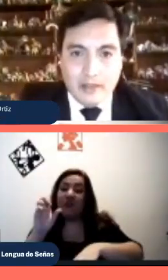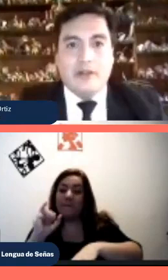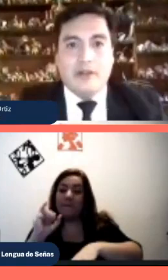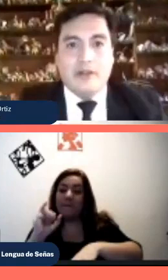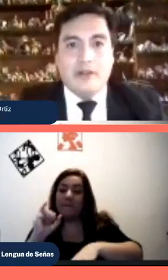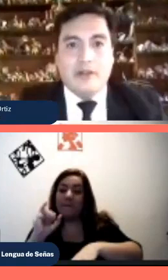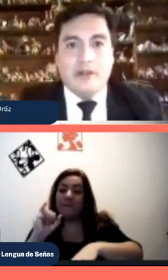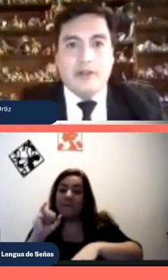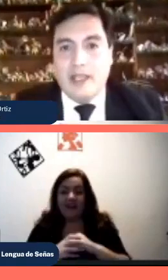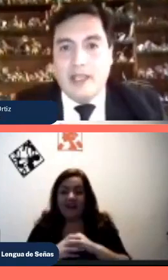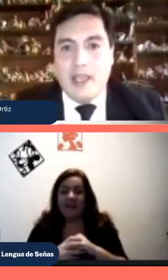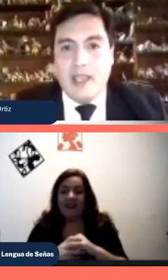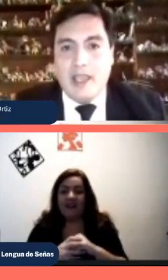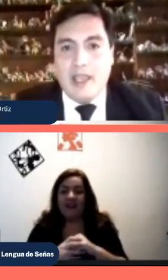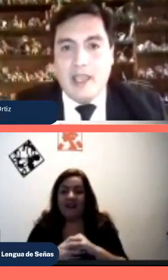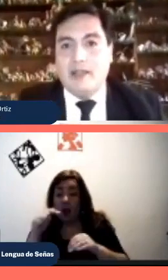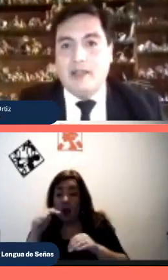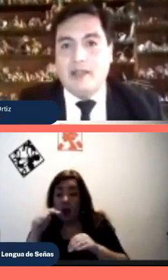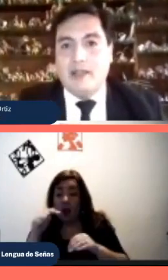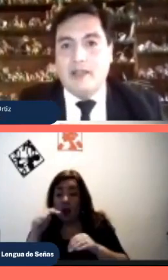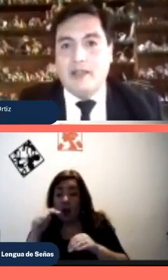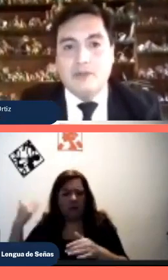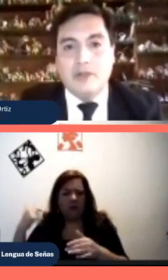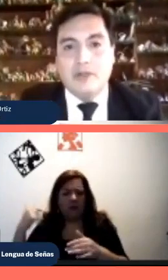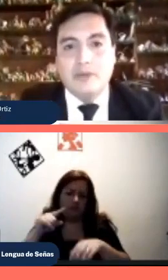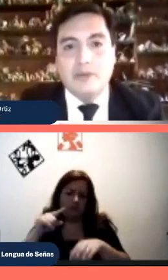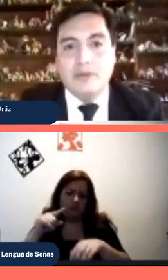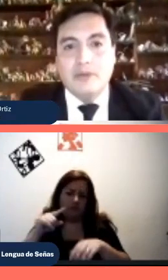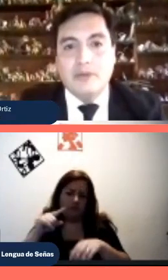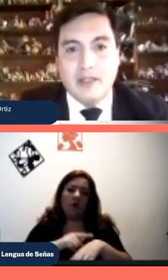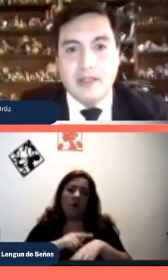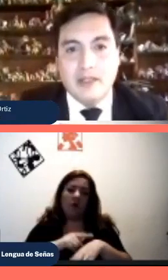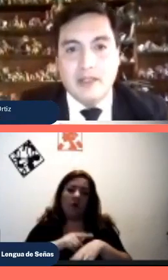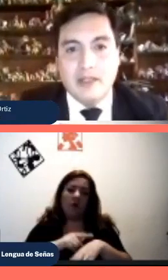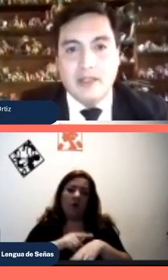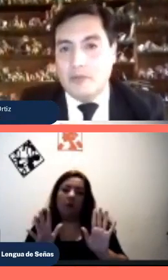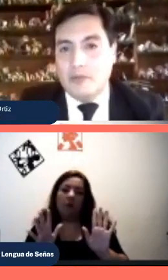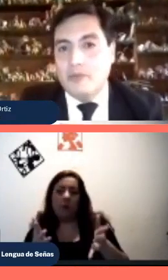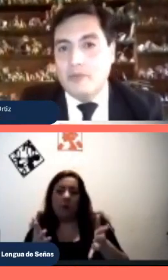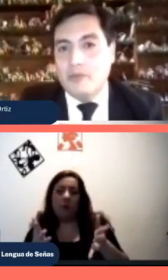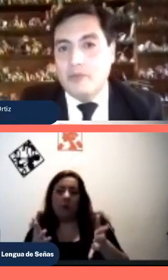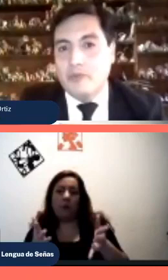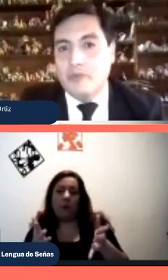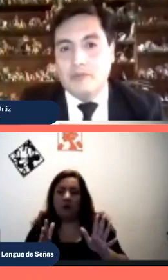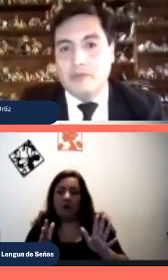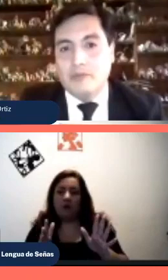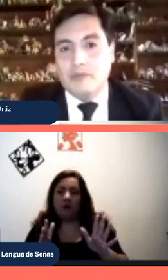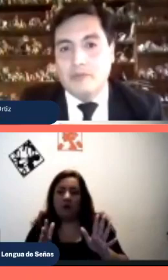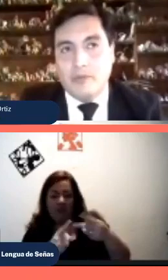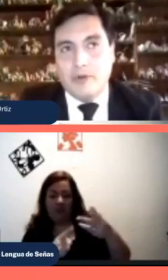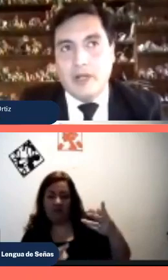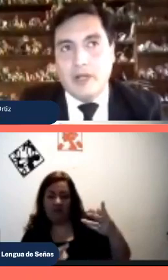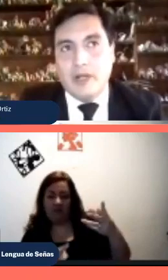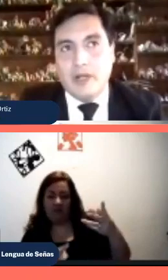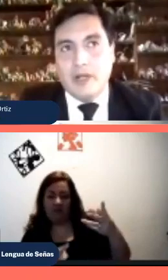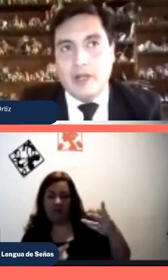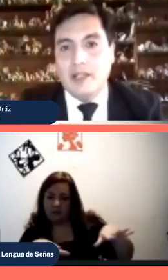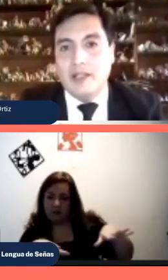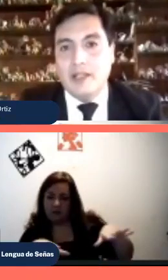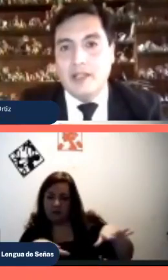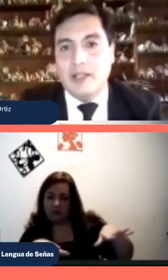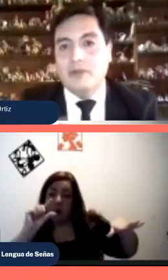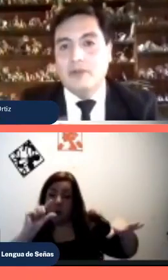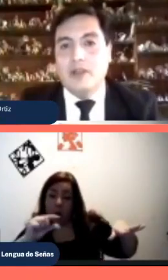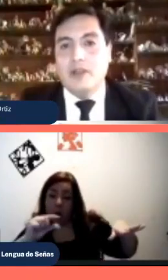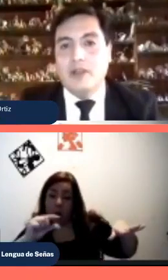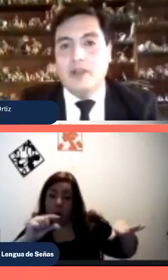En las Torres del Paine, en aquella época, tiene que haber sido una suerte de estuario mucho con poca profundidad, en